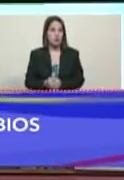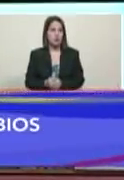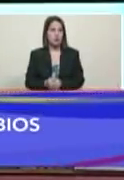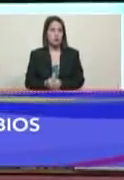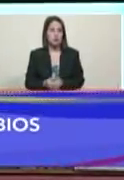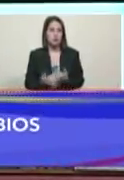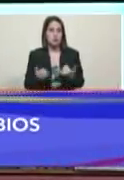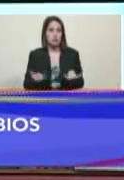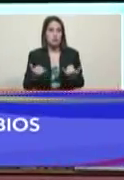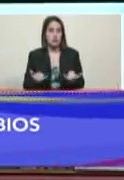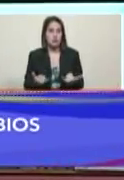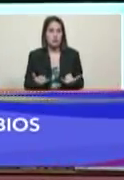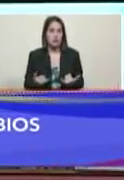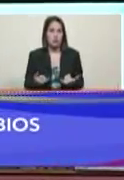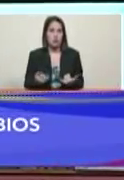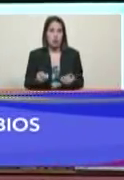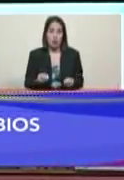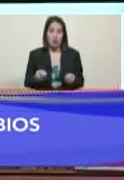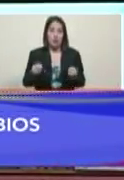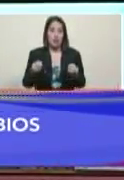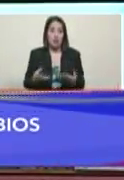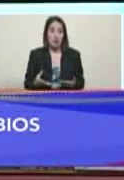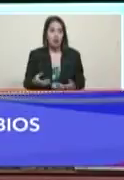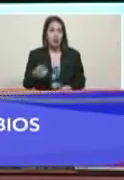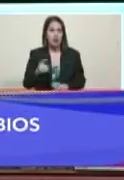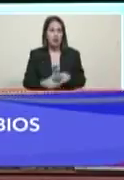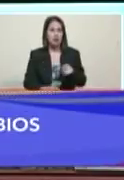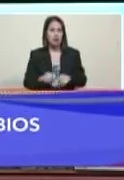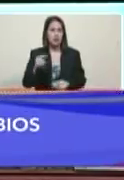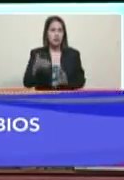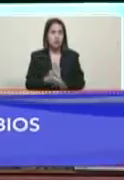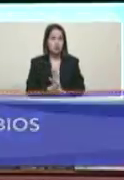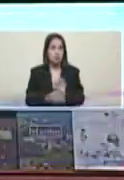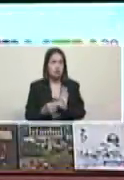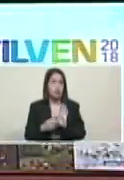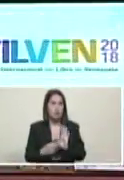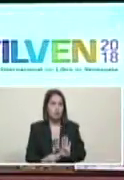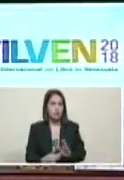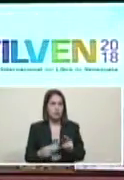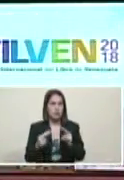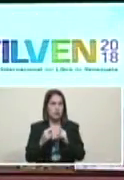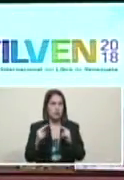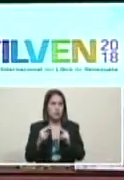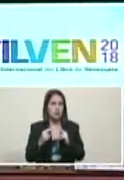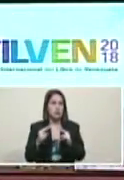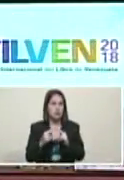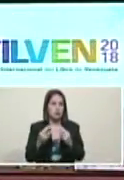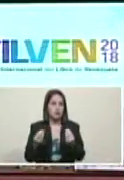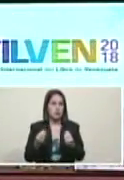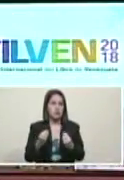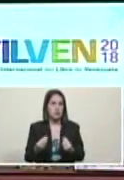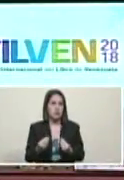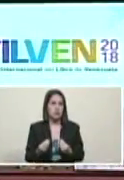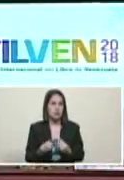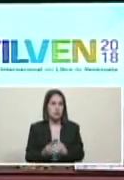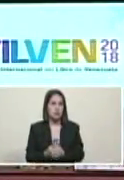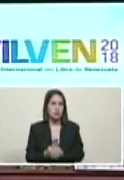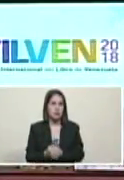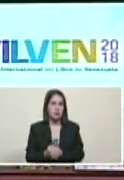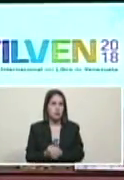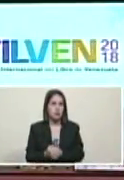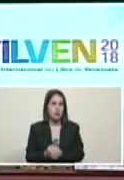hay en el acceso a la lectura y al conocimiento. Yo tengo un informe que nos